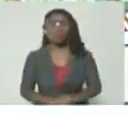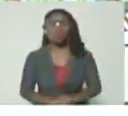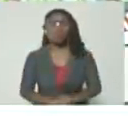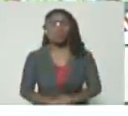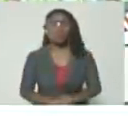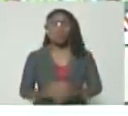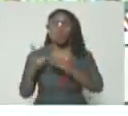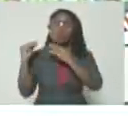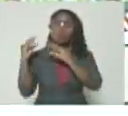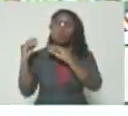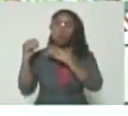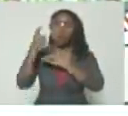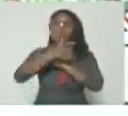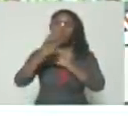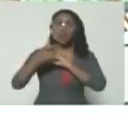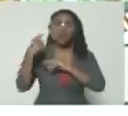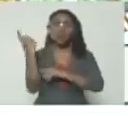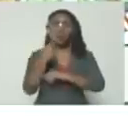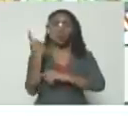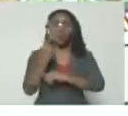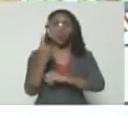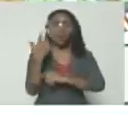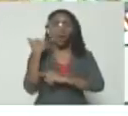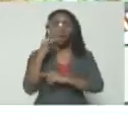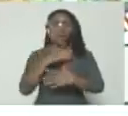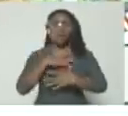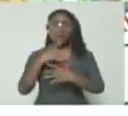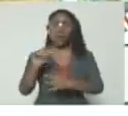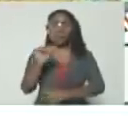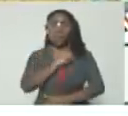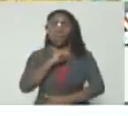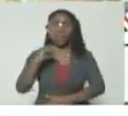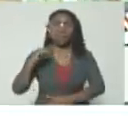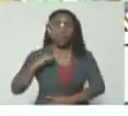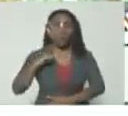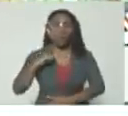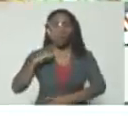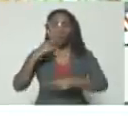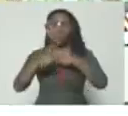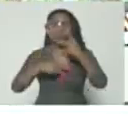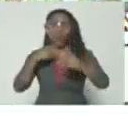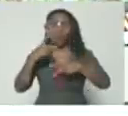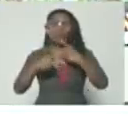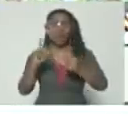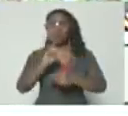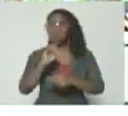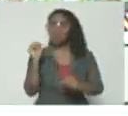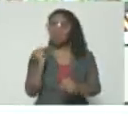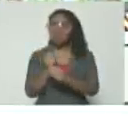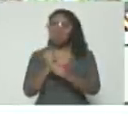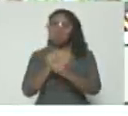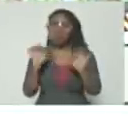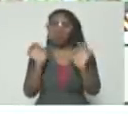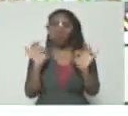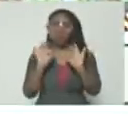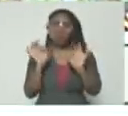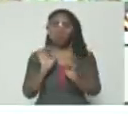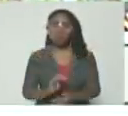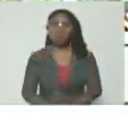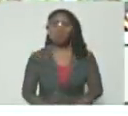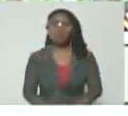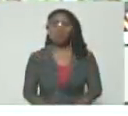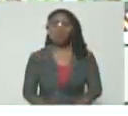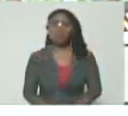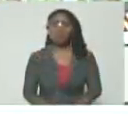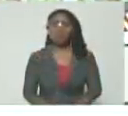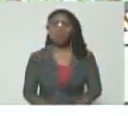a hablar con gente que solo tiene intereses personales o políticos y que no trabajan, y